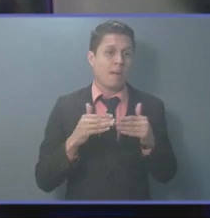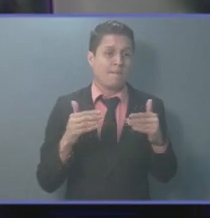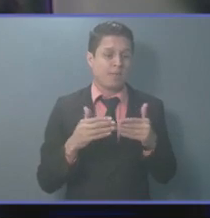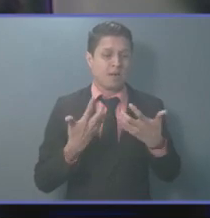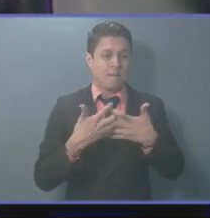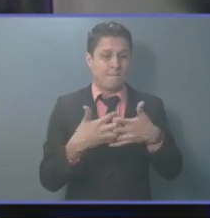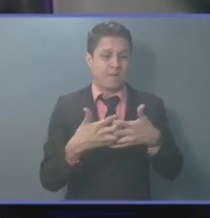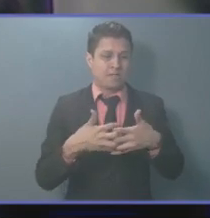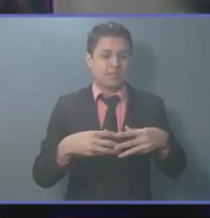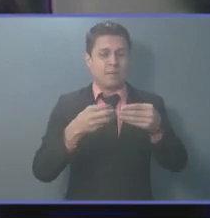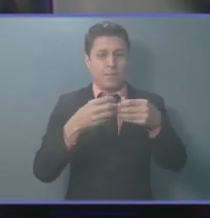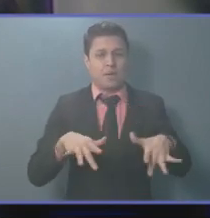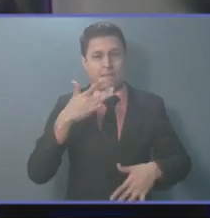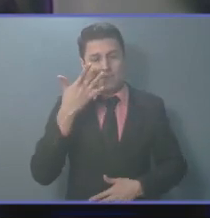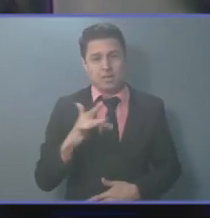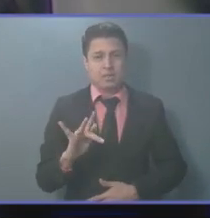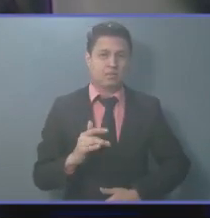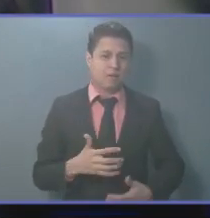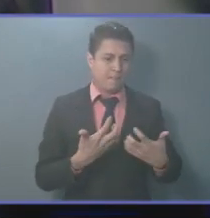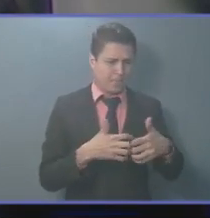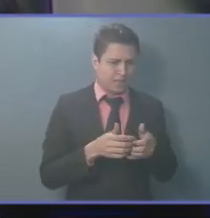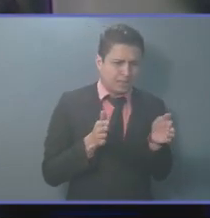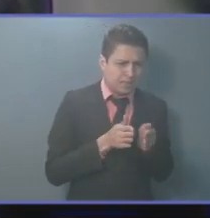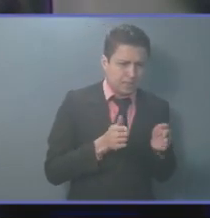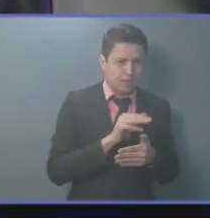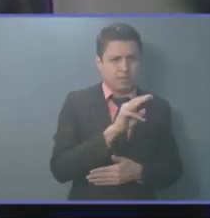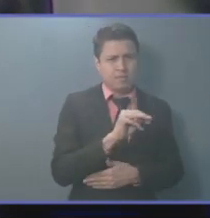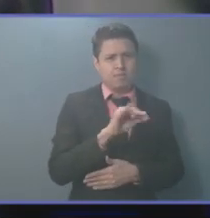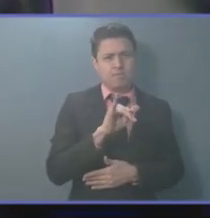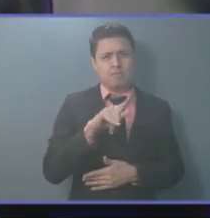microempresarios, a los pequeños y a los medianos.